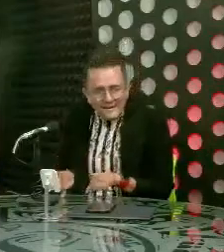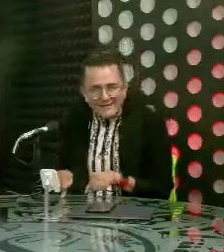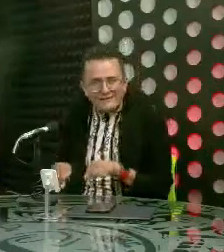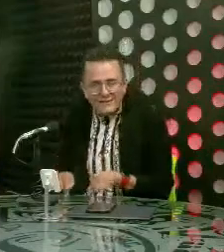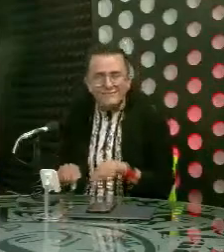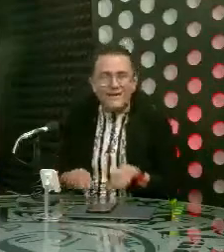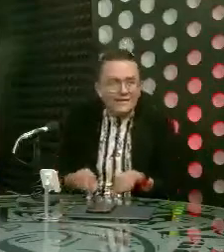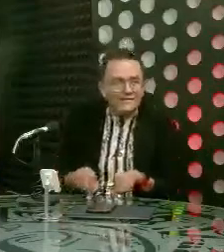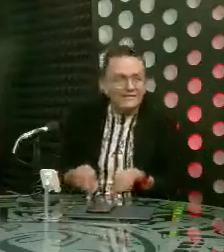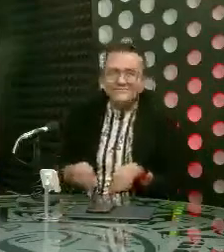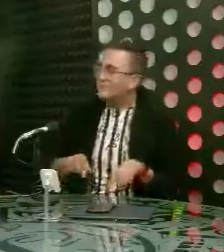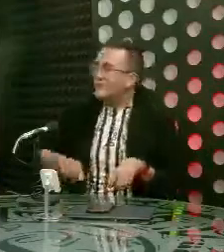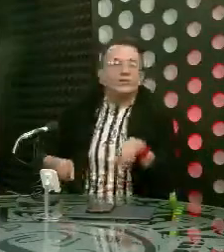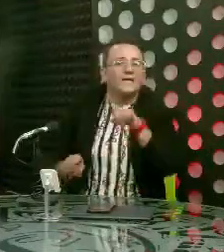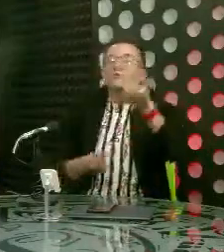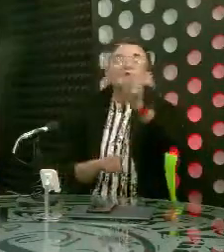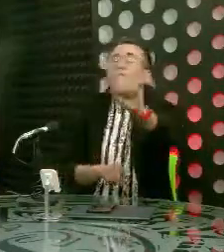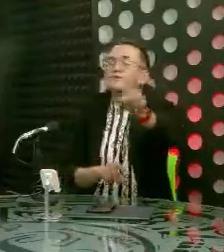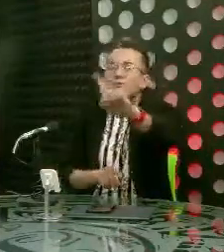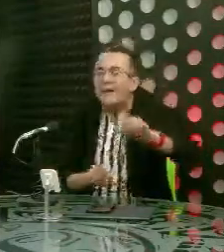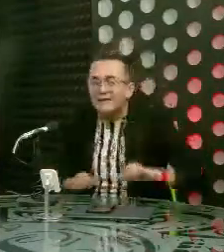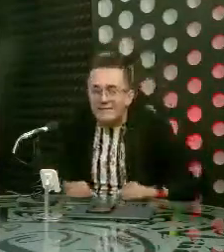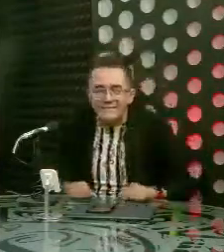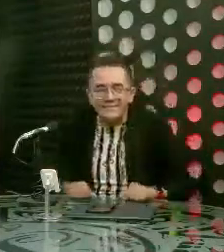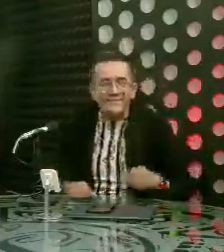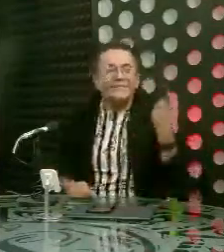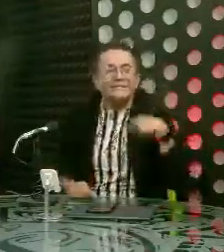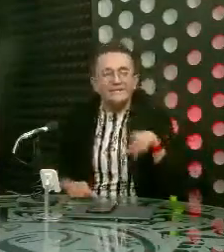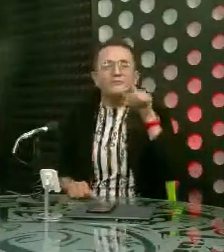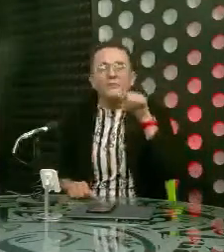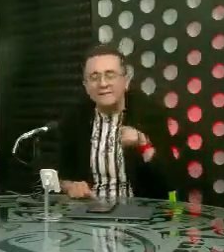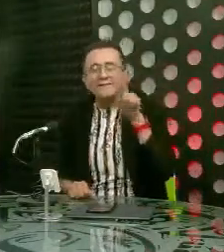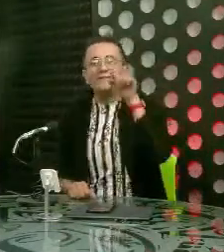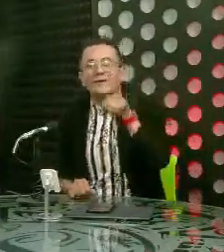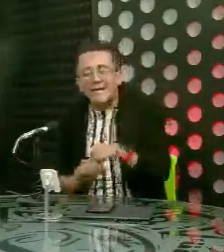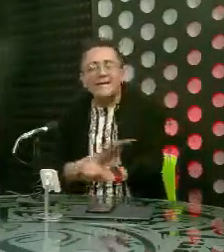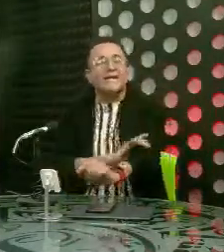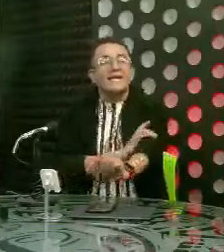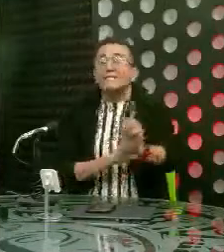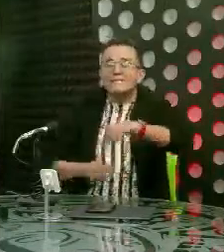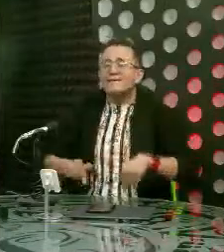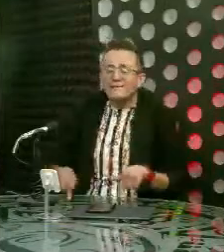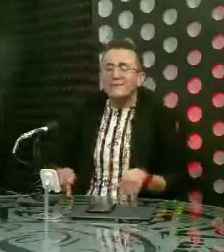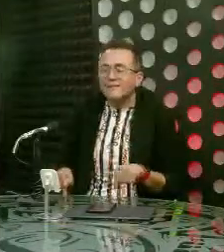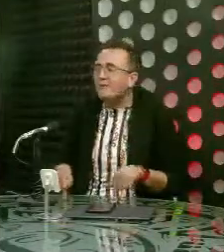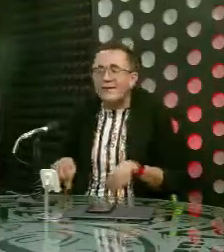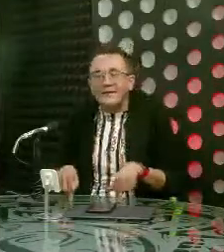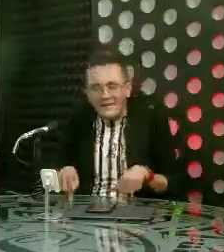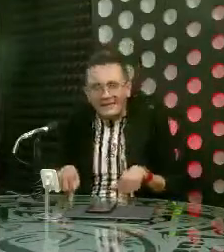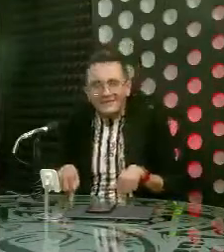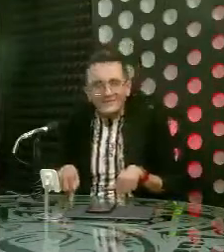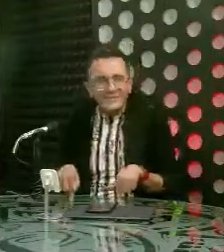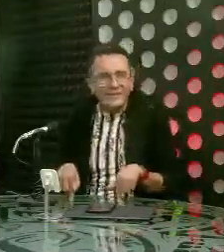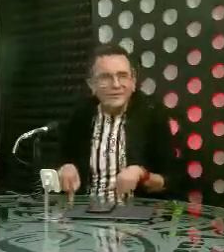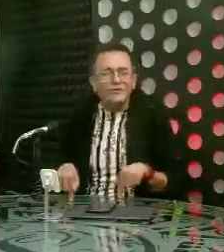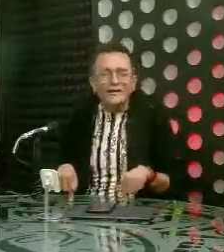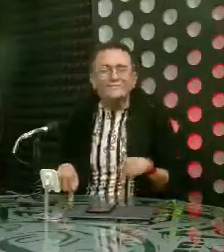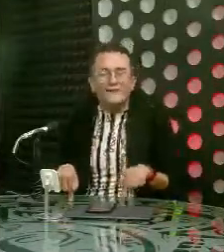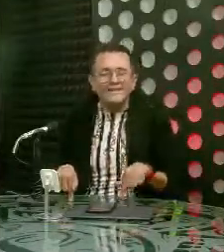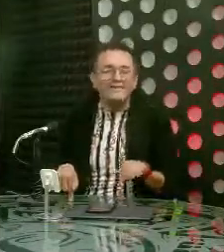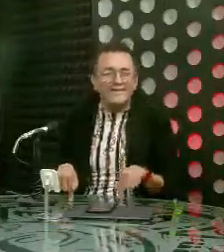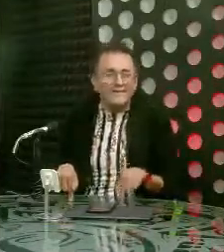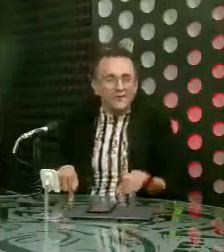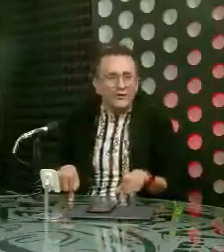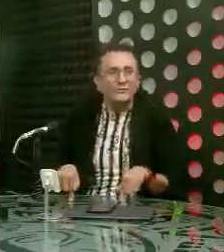Venden la lástima en un país donde no es su país. Regrésate a tu país a trabajar. Si vas a pasar por aquí, no